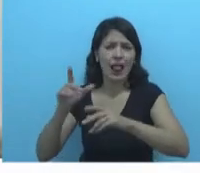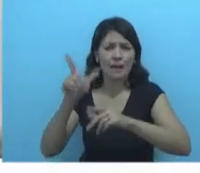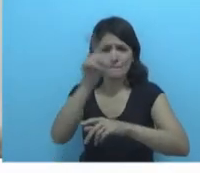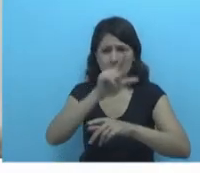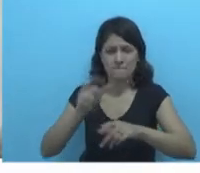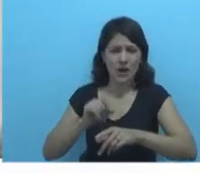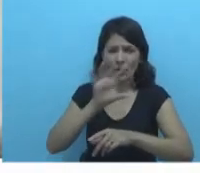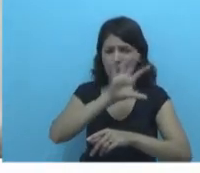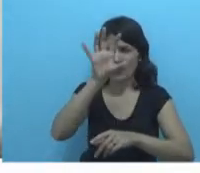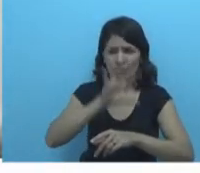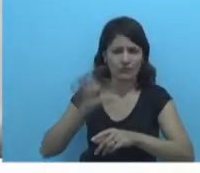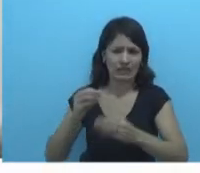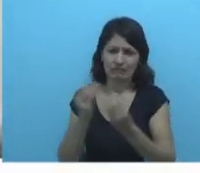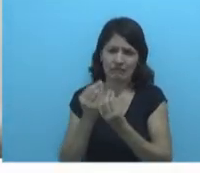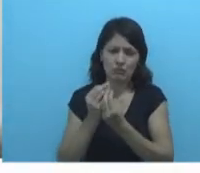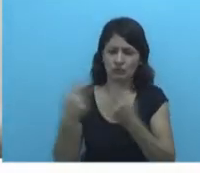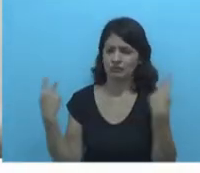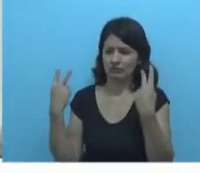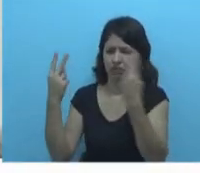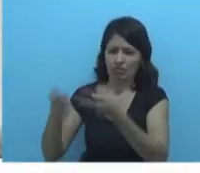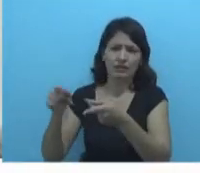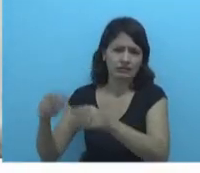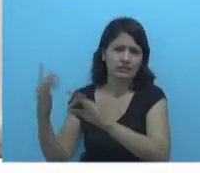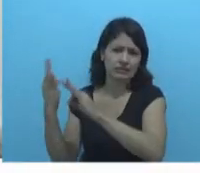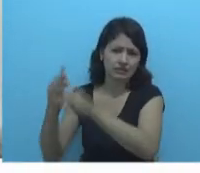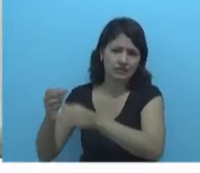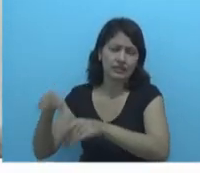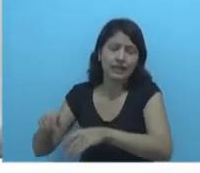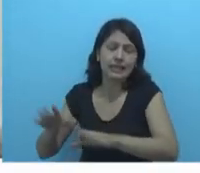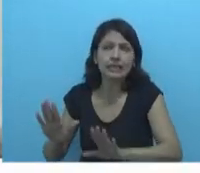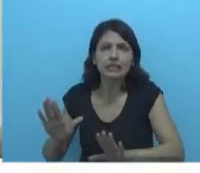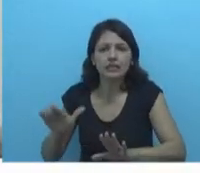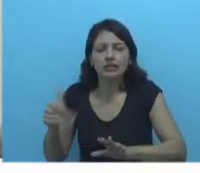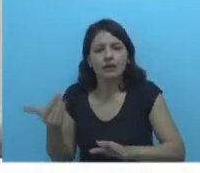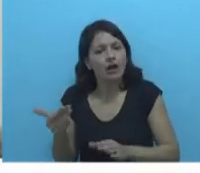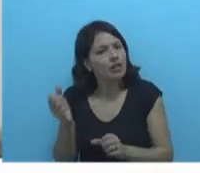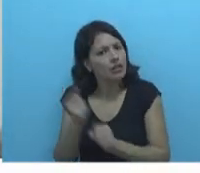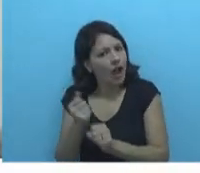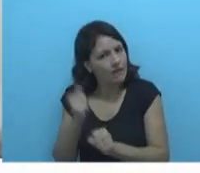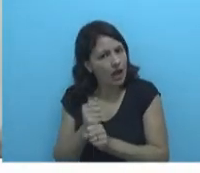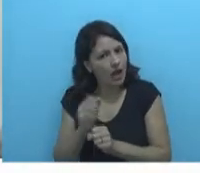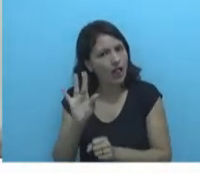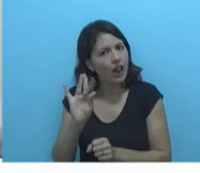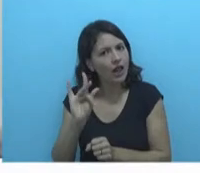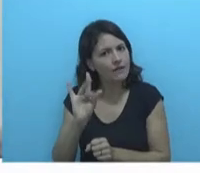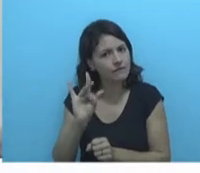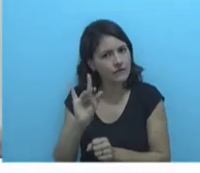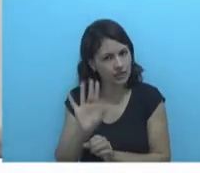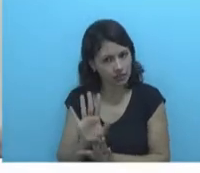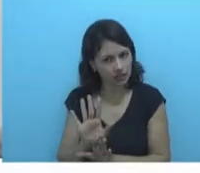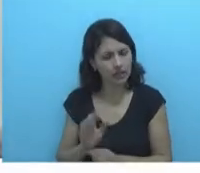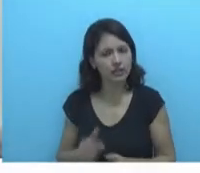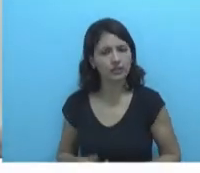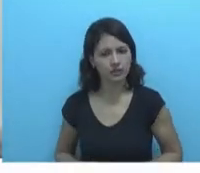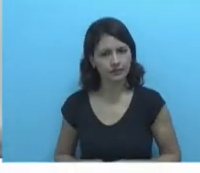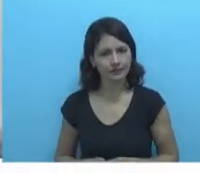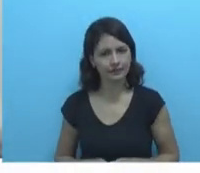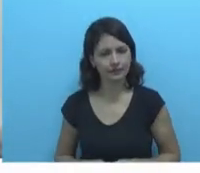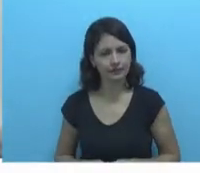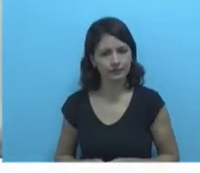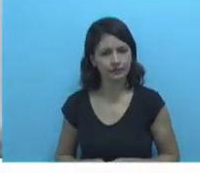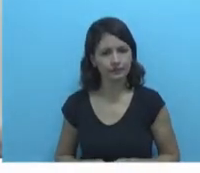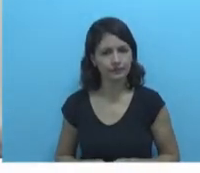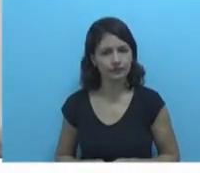todas las zonas. Esto hace que la especificidad de sus funciones, si estos trabajadores